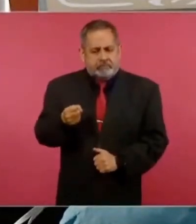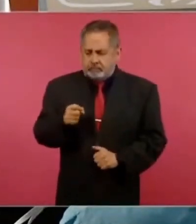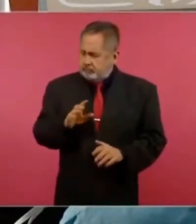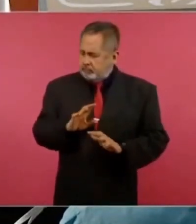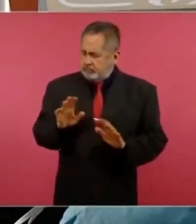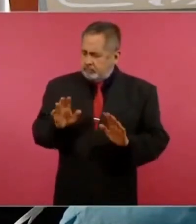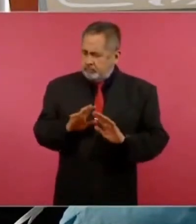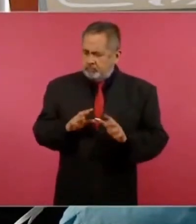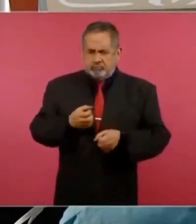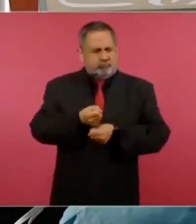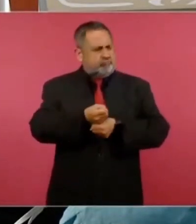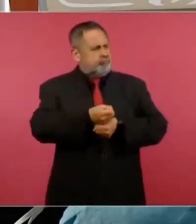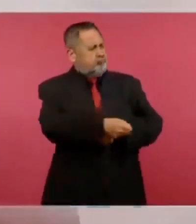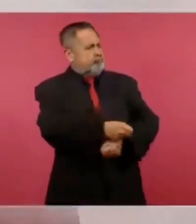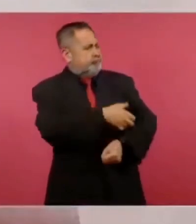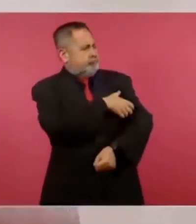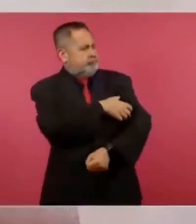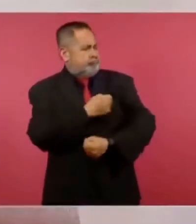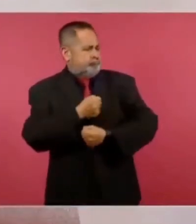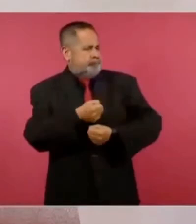en el uso de la fuerza.